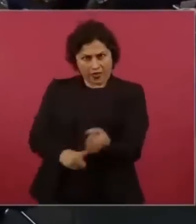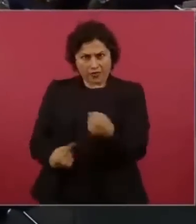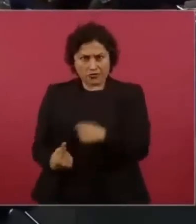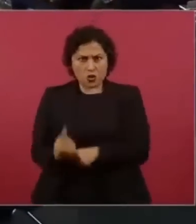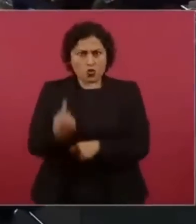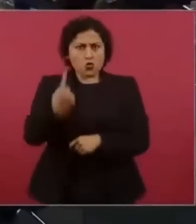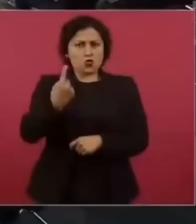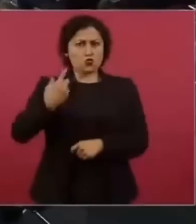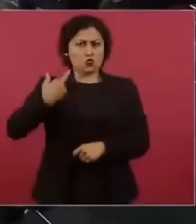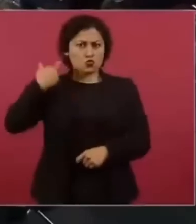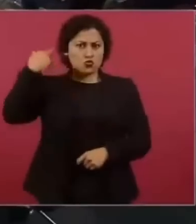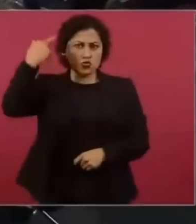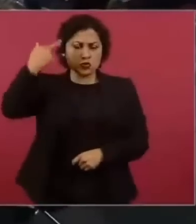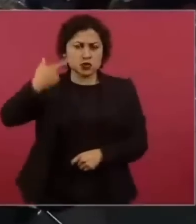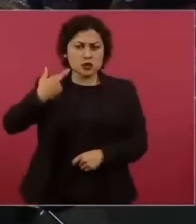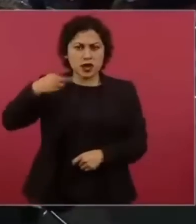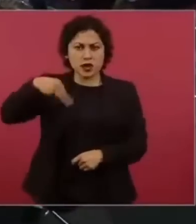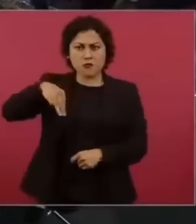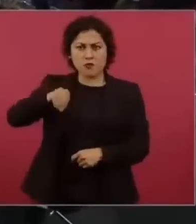monárquico